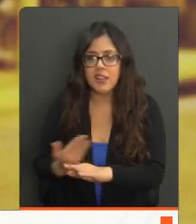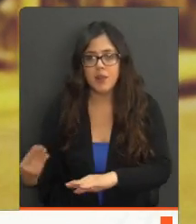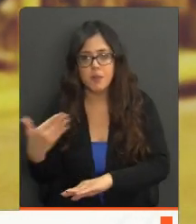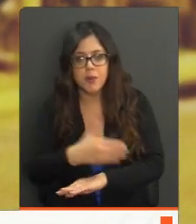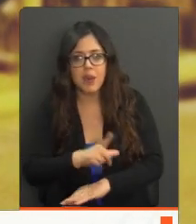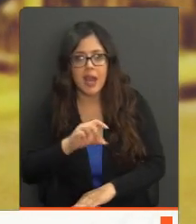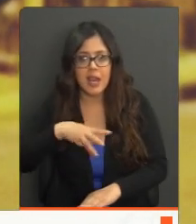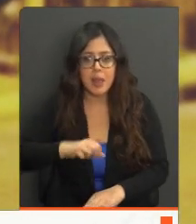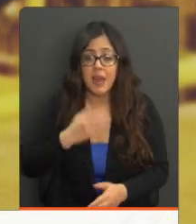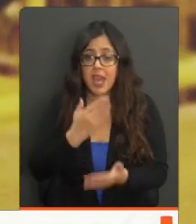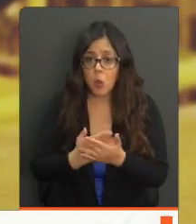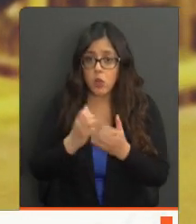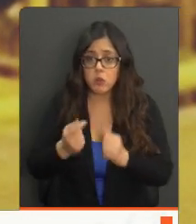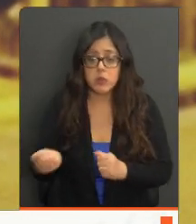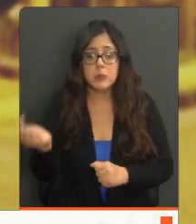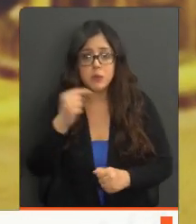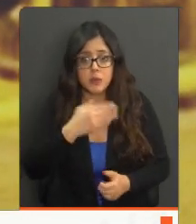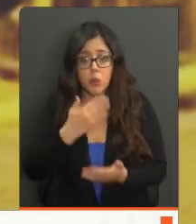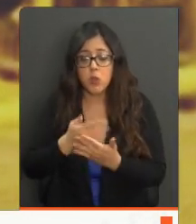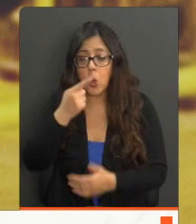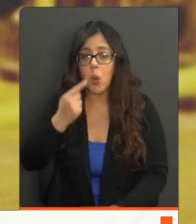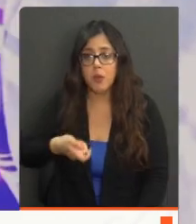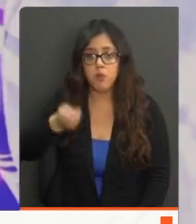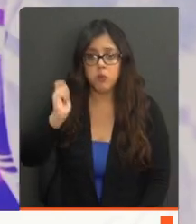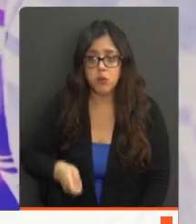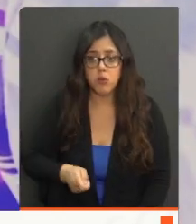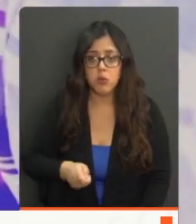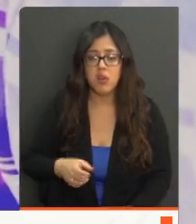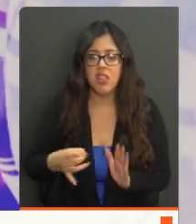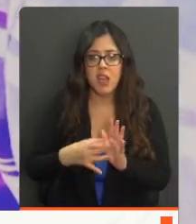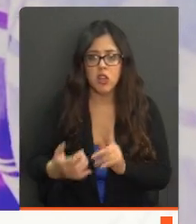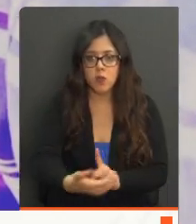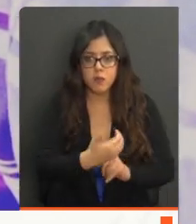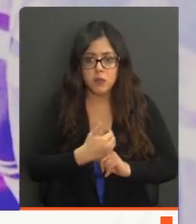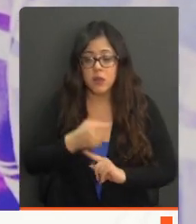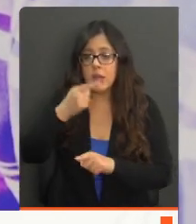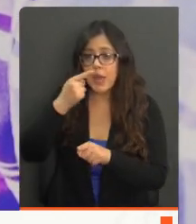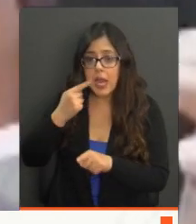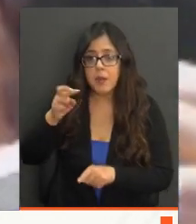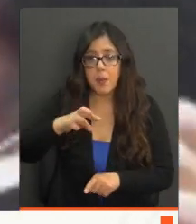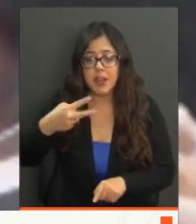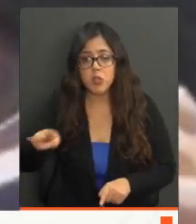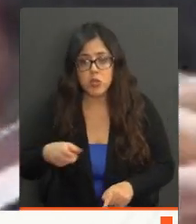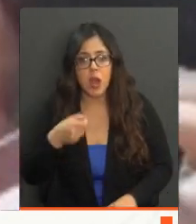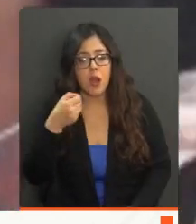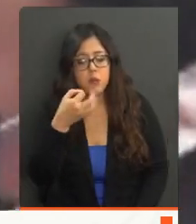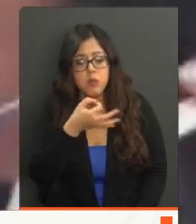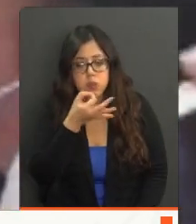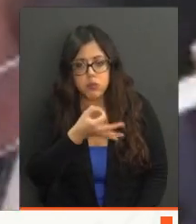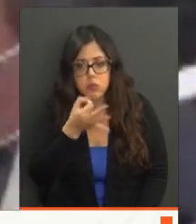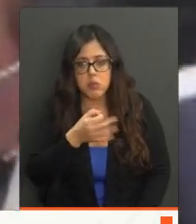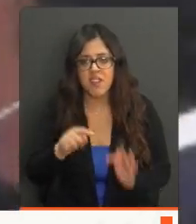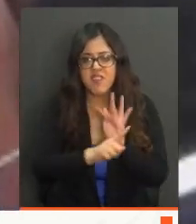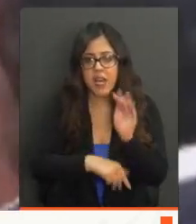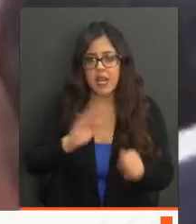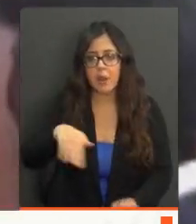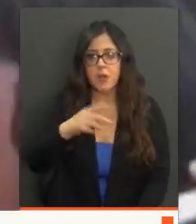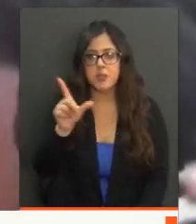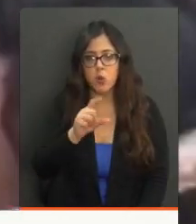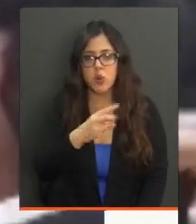chile una vez que giorgio armas se ha imputado por el delito de secuestro él y su padre declararán ante la fiscalía el próximo lunes 23 de